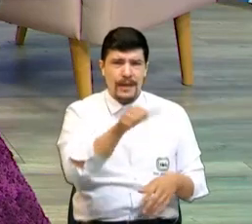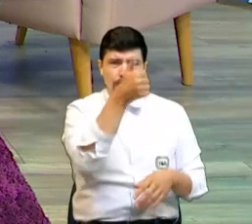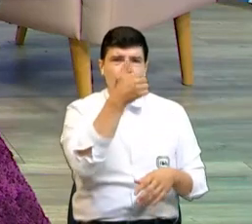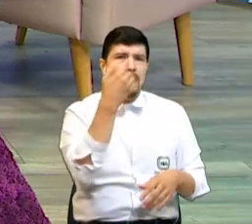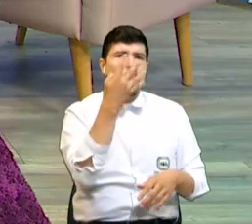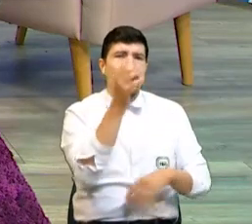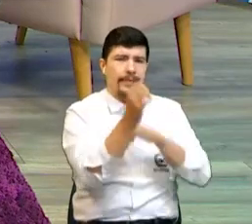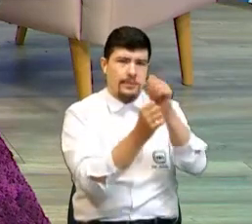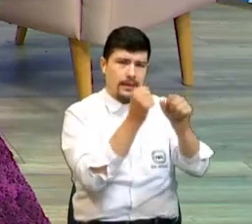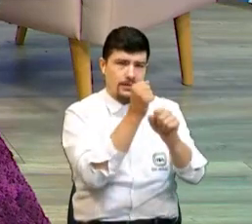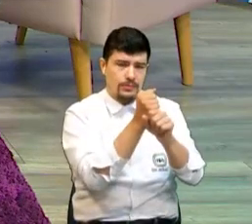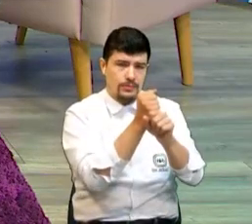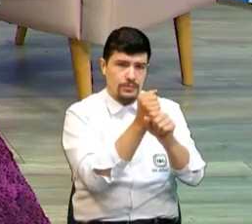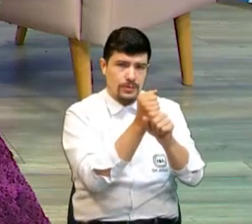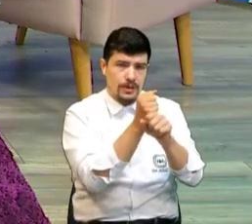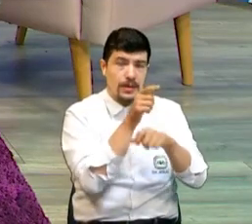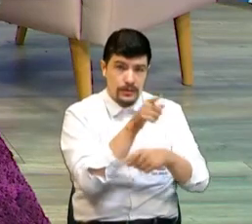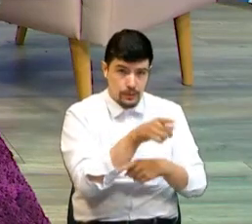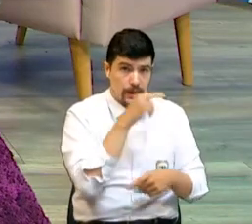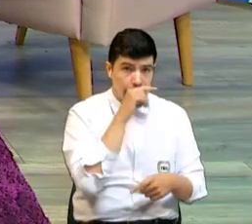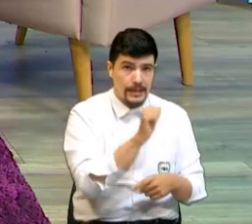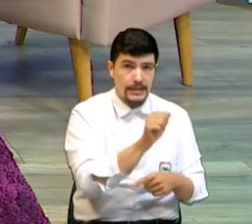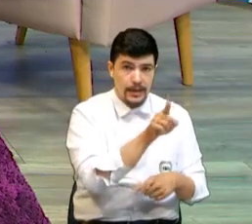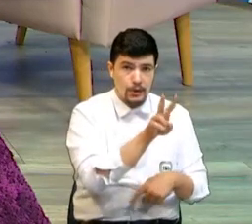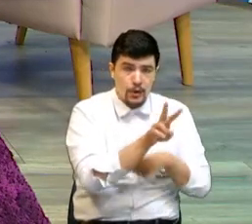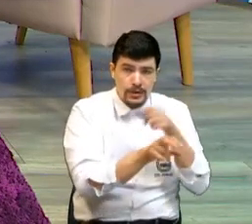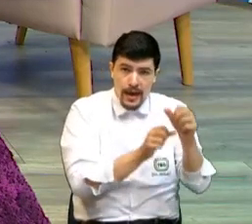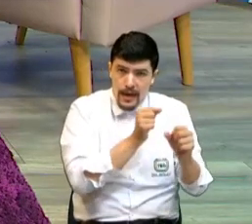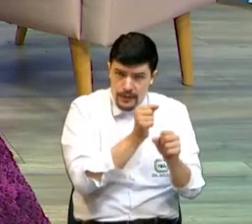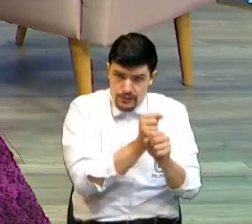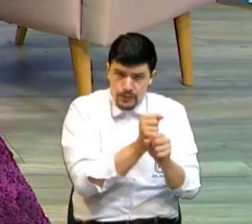40. Esta menor de edad